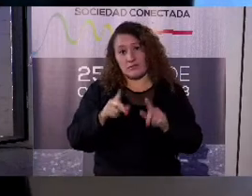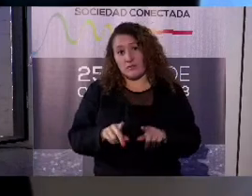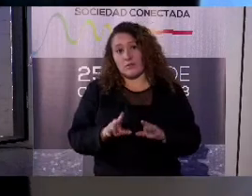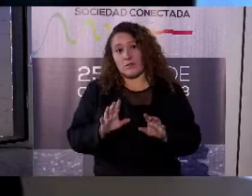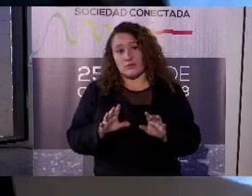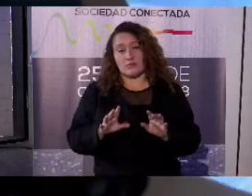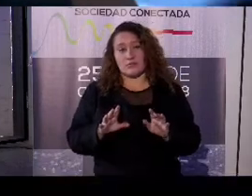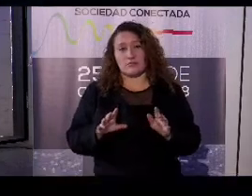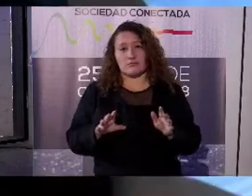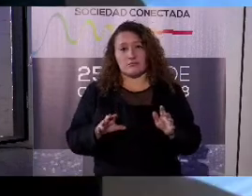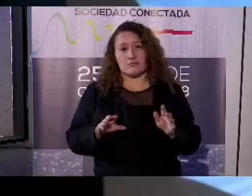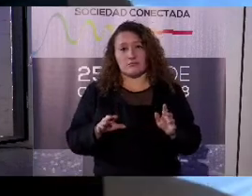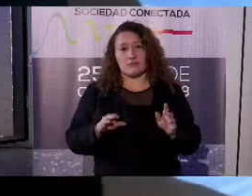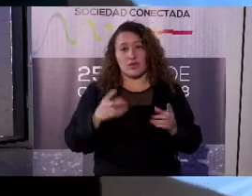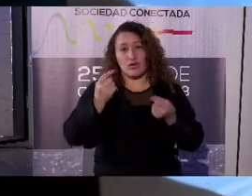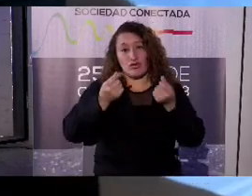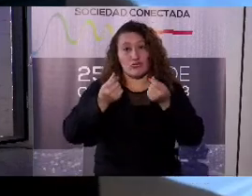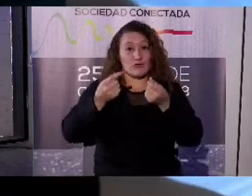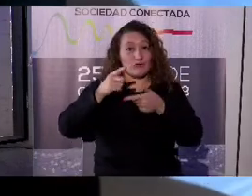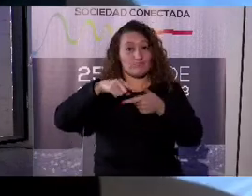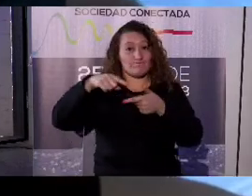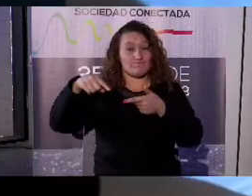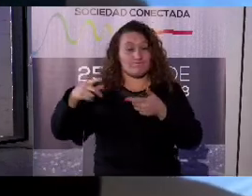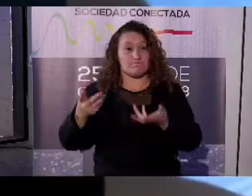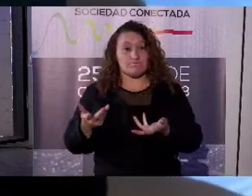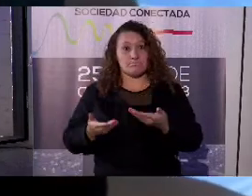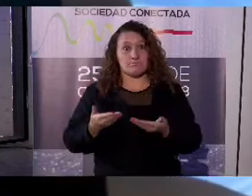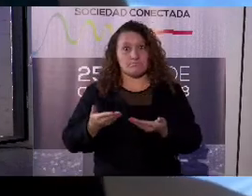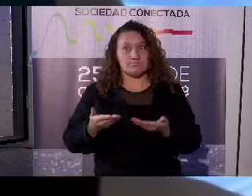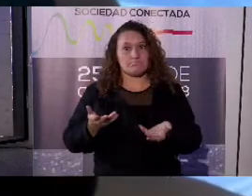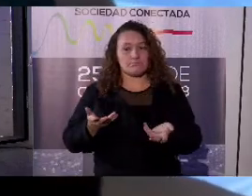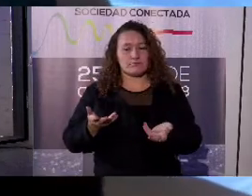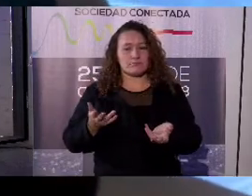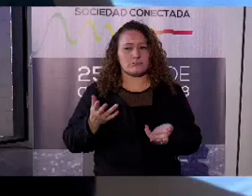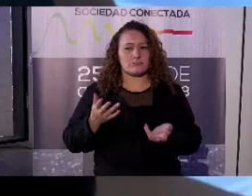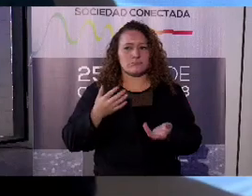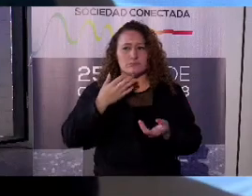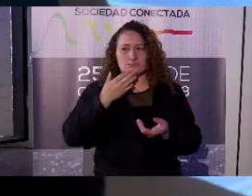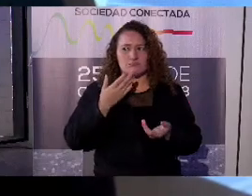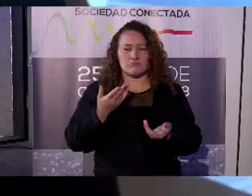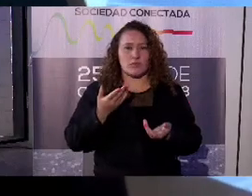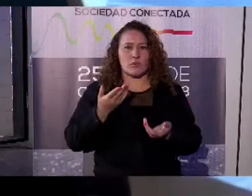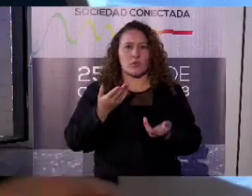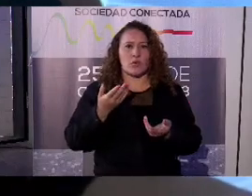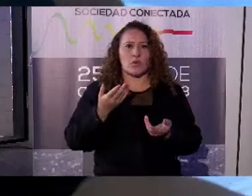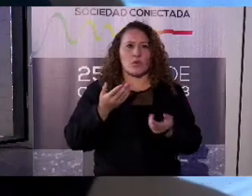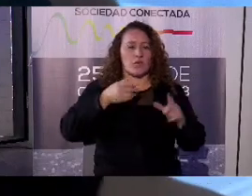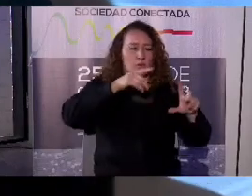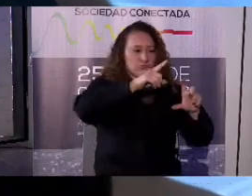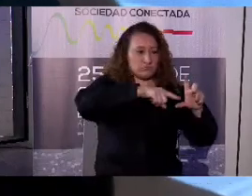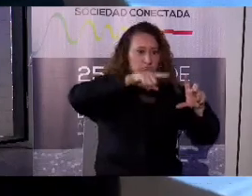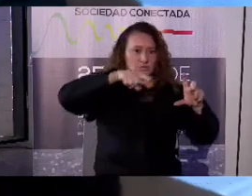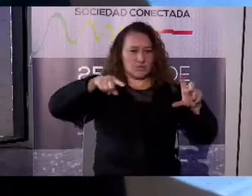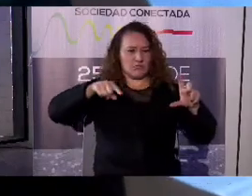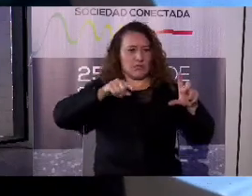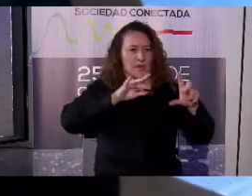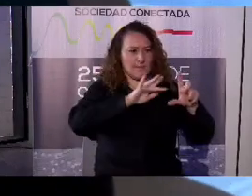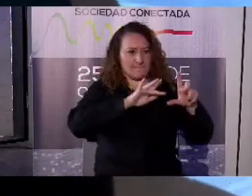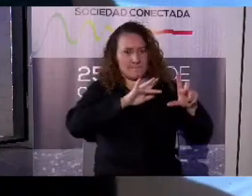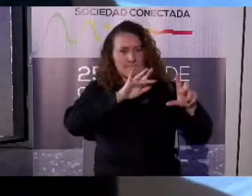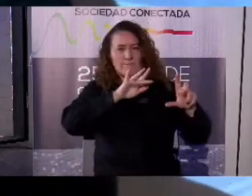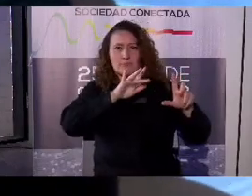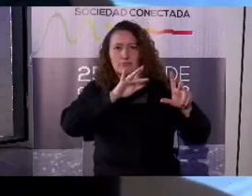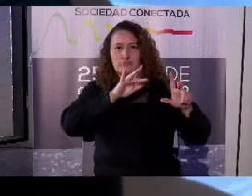vista económico financiero con respecto por ejemplo a espacio blancos en Uruguay se se